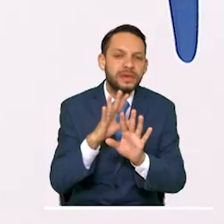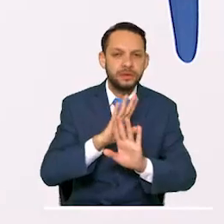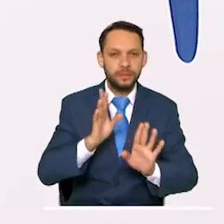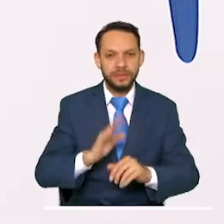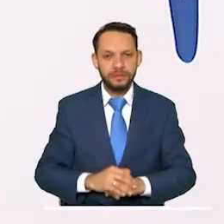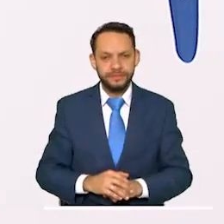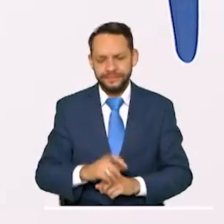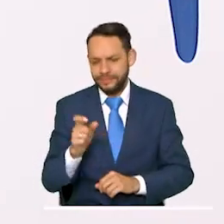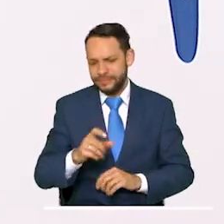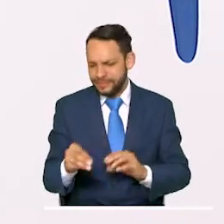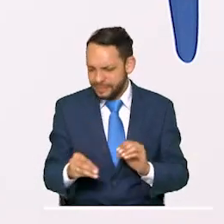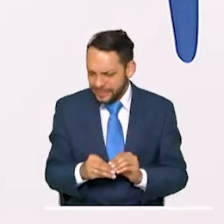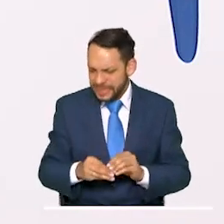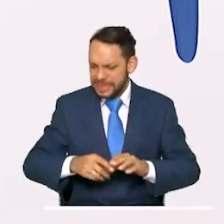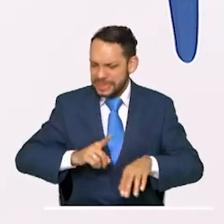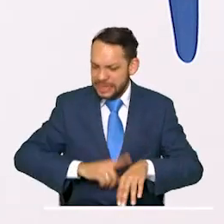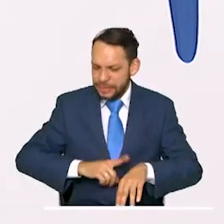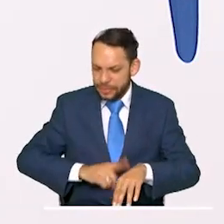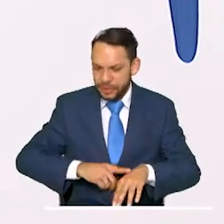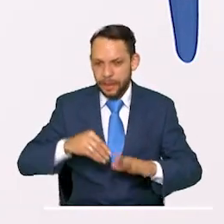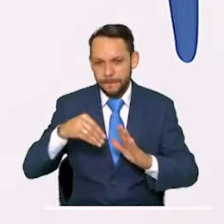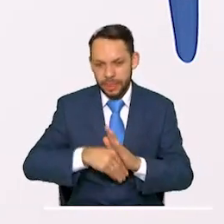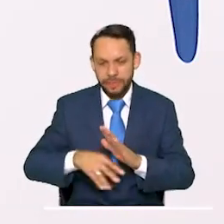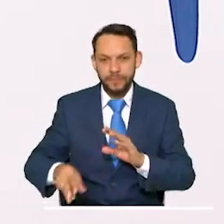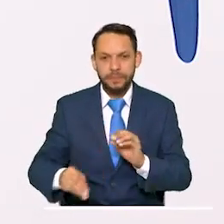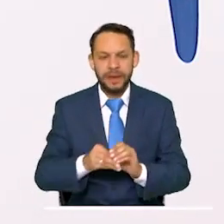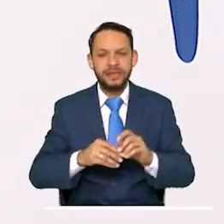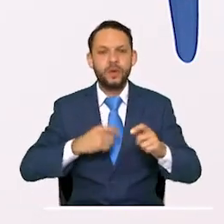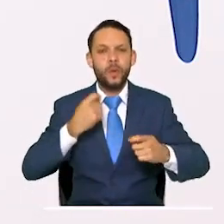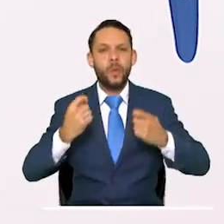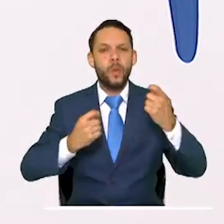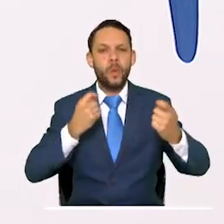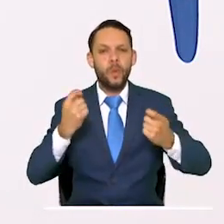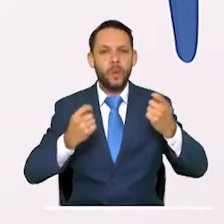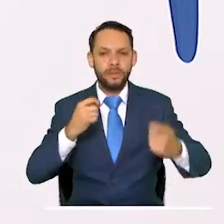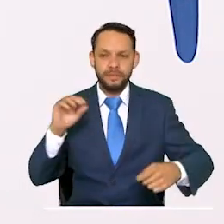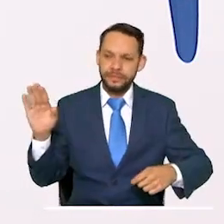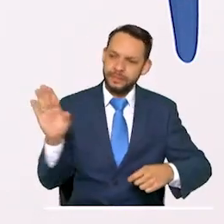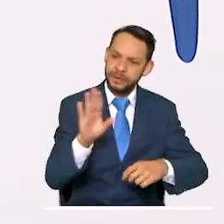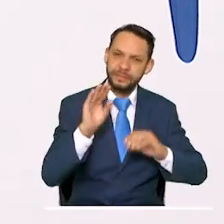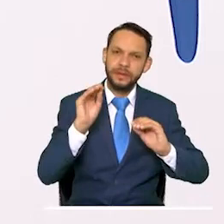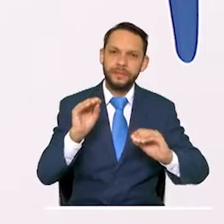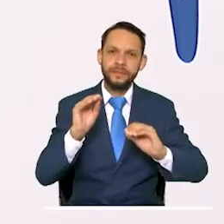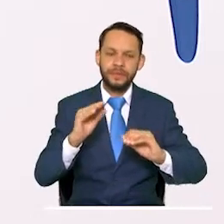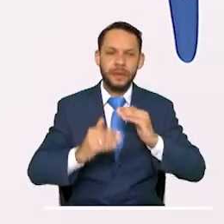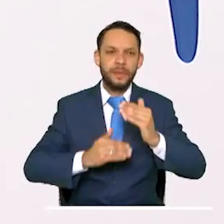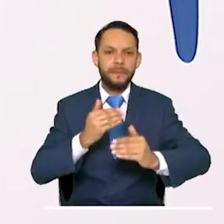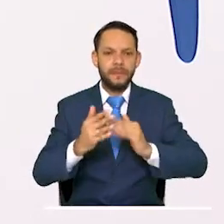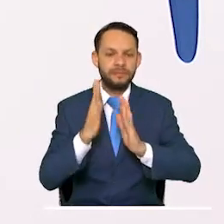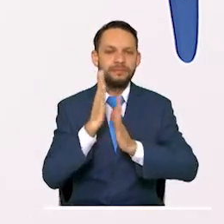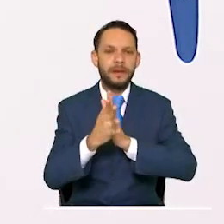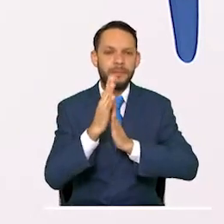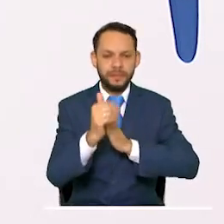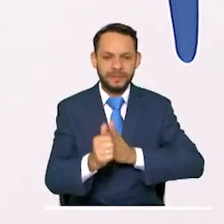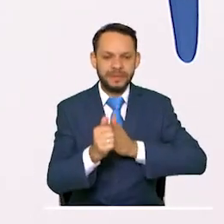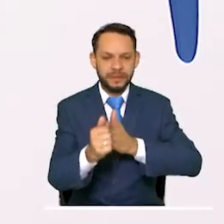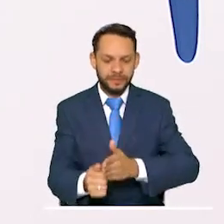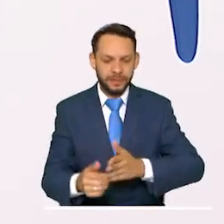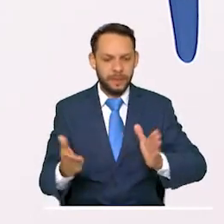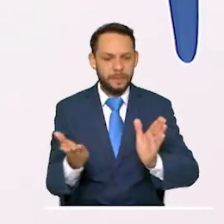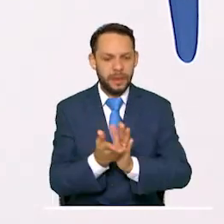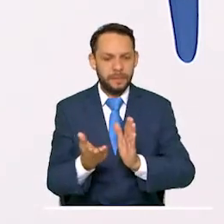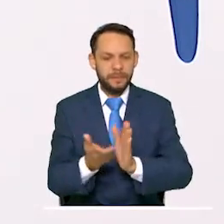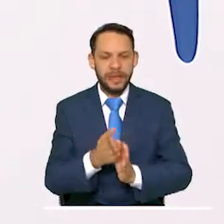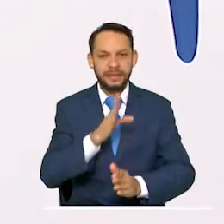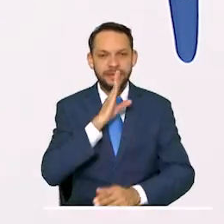No. Vamos a estas notas saludables porque les vamos a contar un proceso académico avalado por